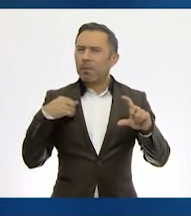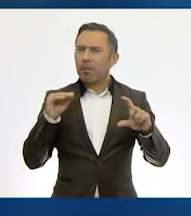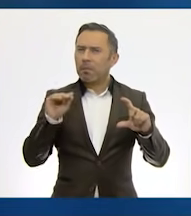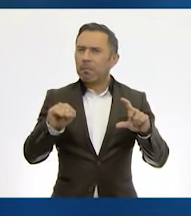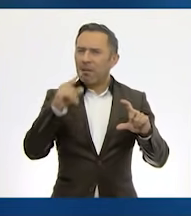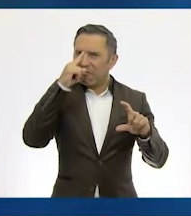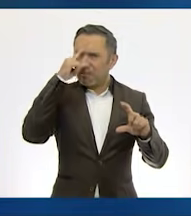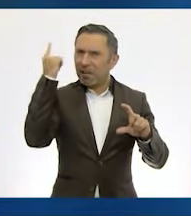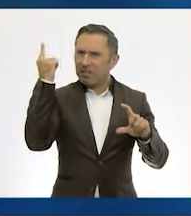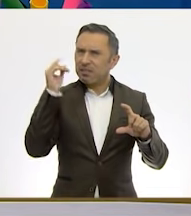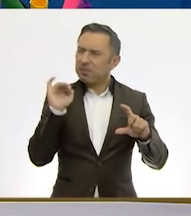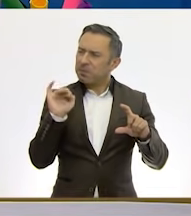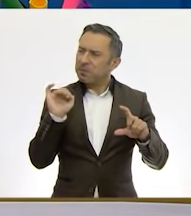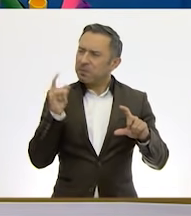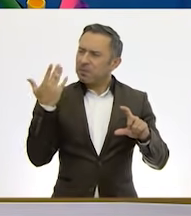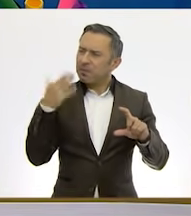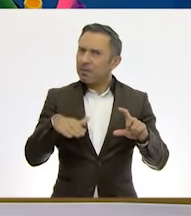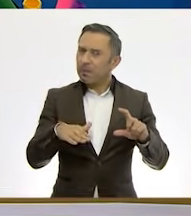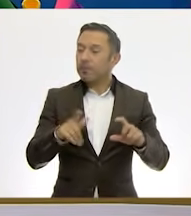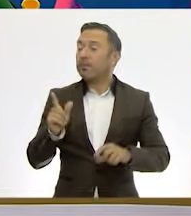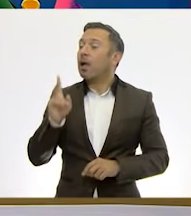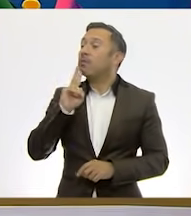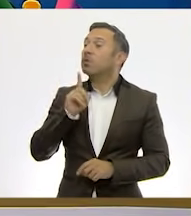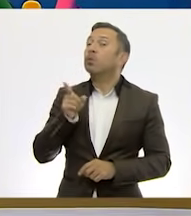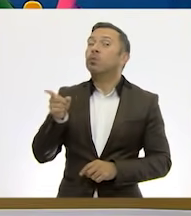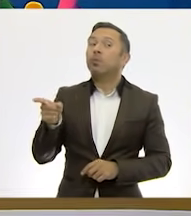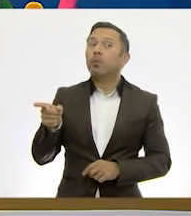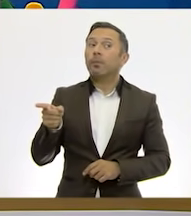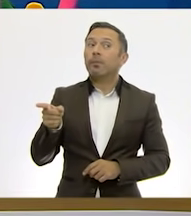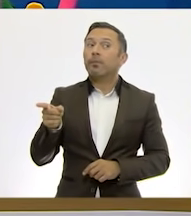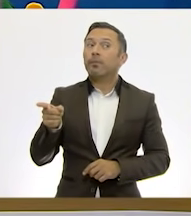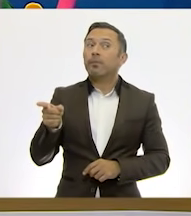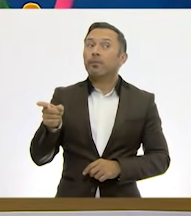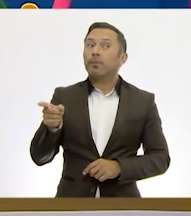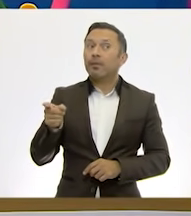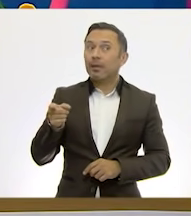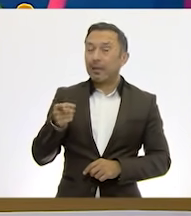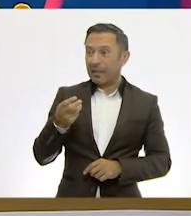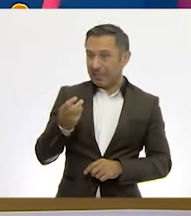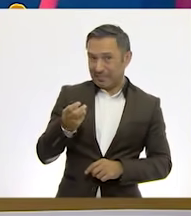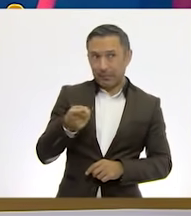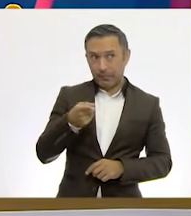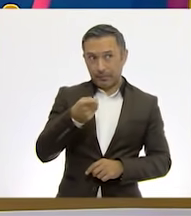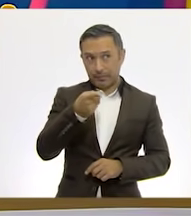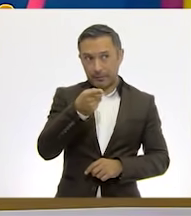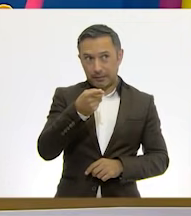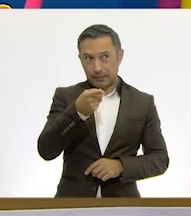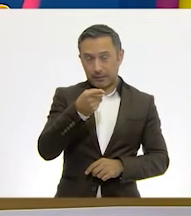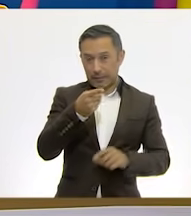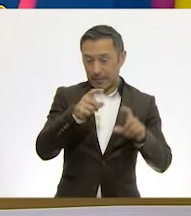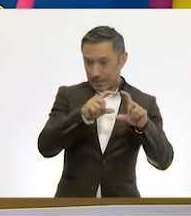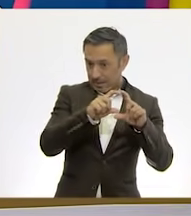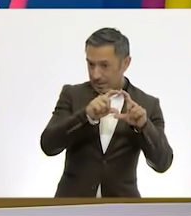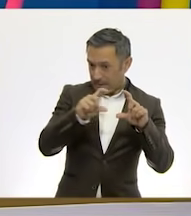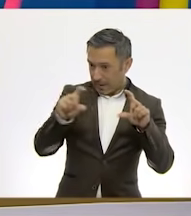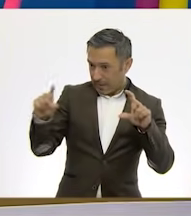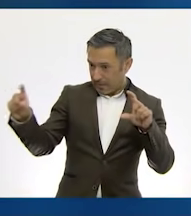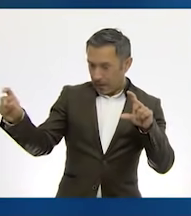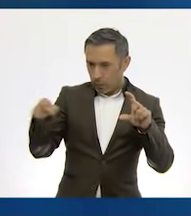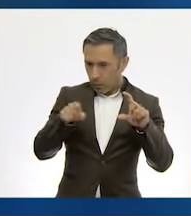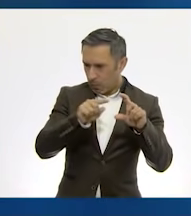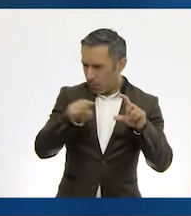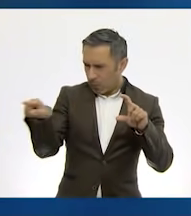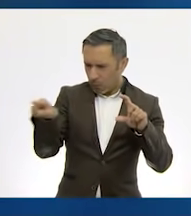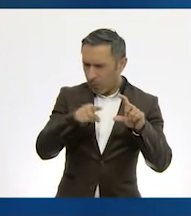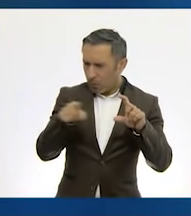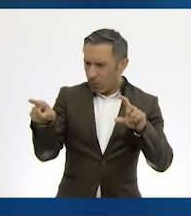Pero cuéntanos, ¿cómo le harías para posicionar el medio que te tocó dentro de la recta? Pues ahora